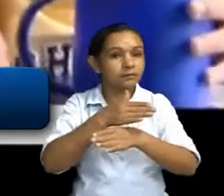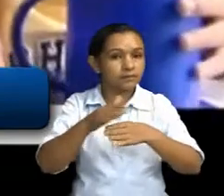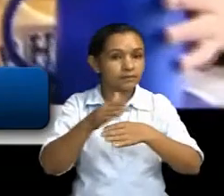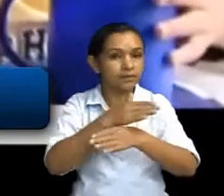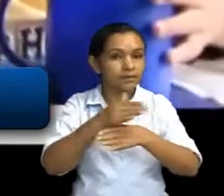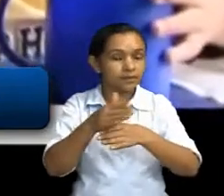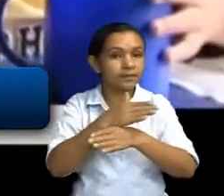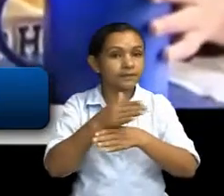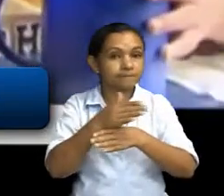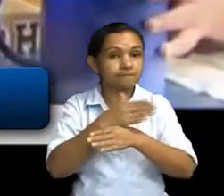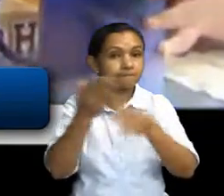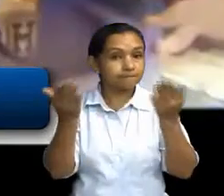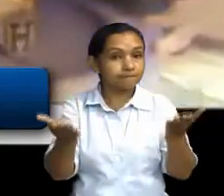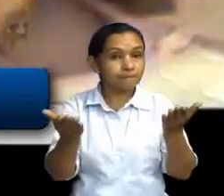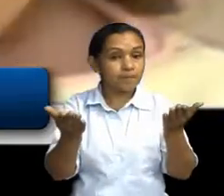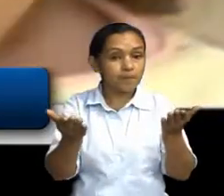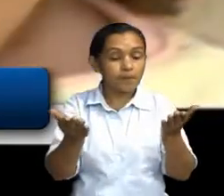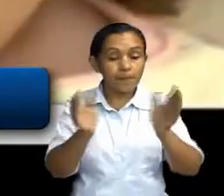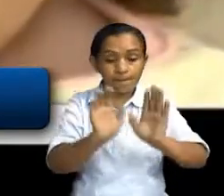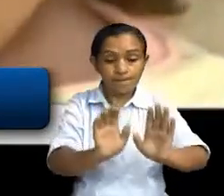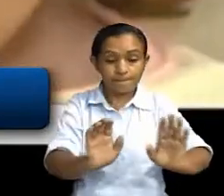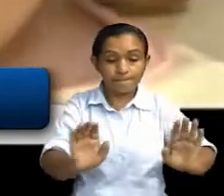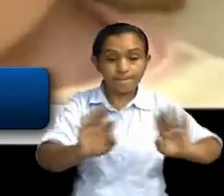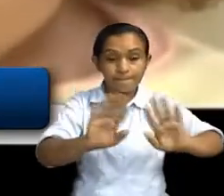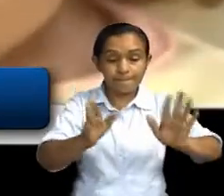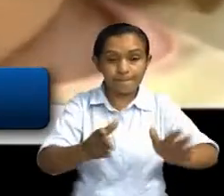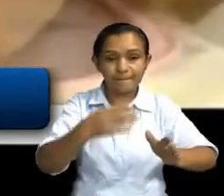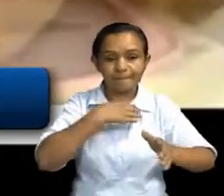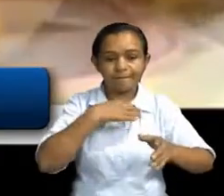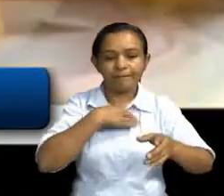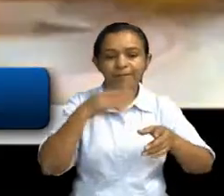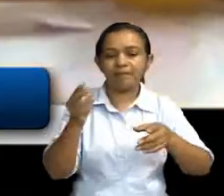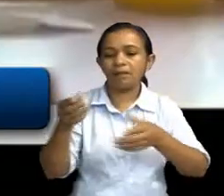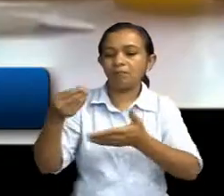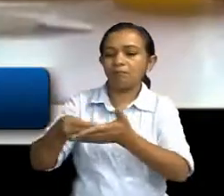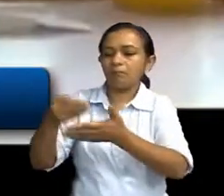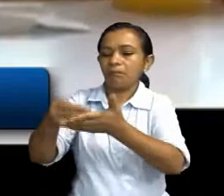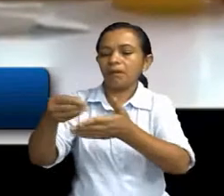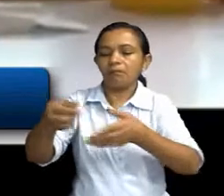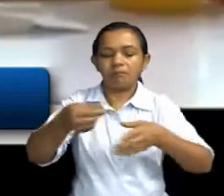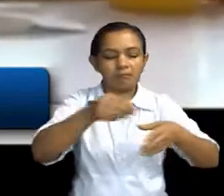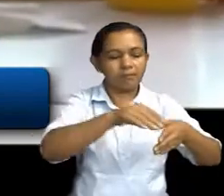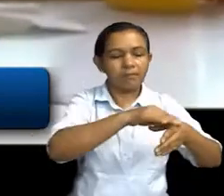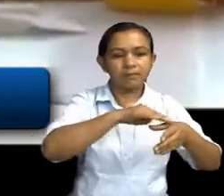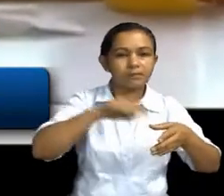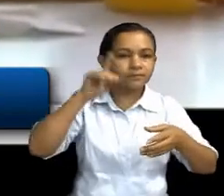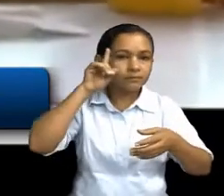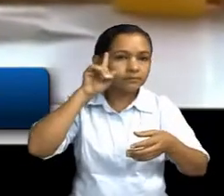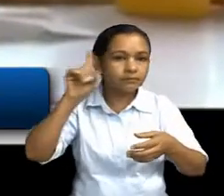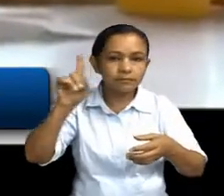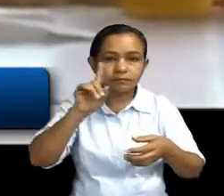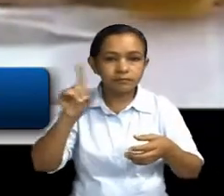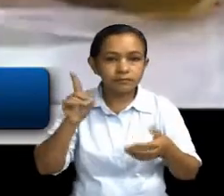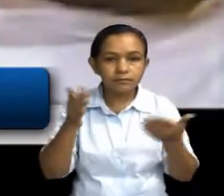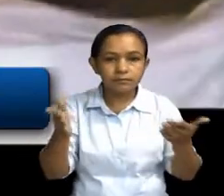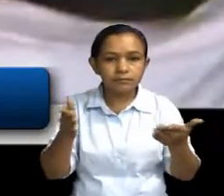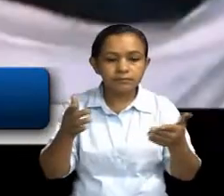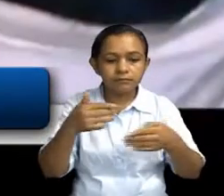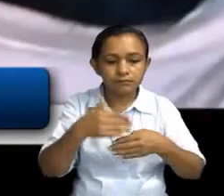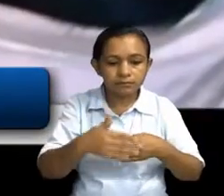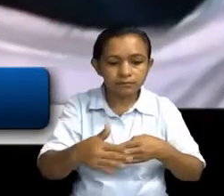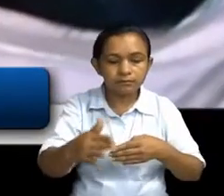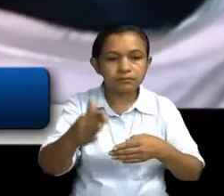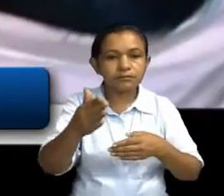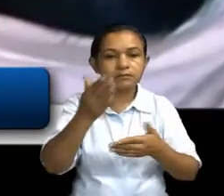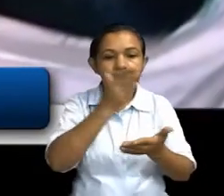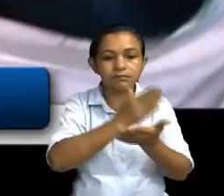si estamos exponiendo a nuestra niña a automedicación, ellos no saben cuánto tiempo tienen que tratarlo, cuántas